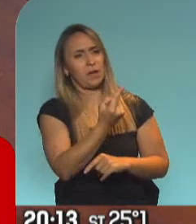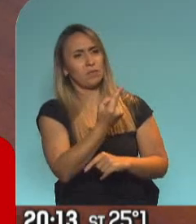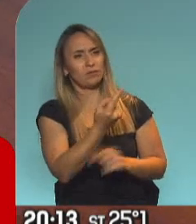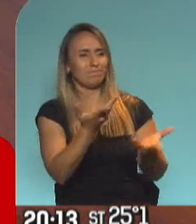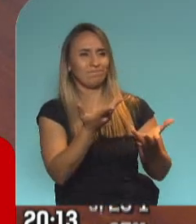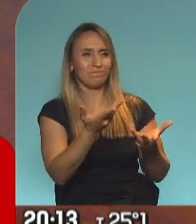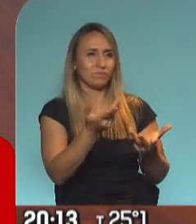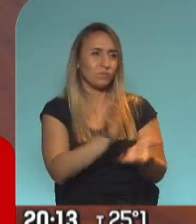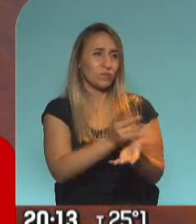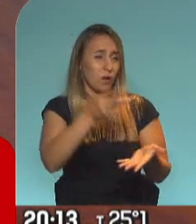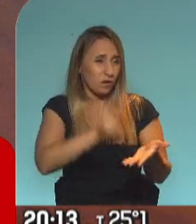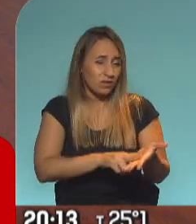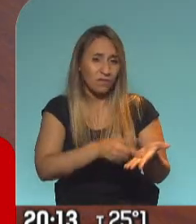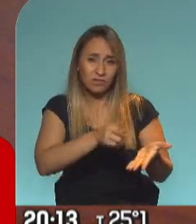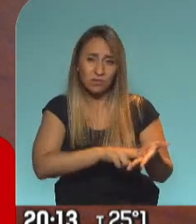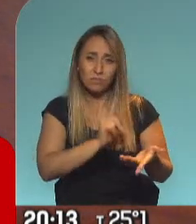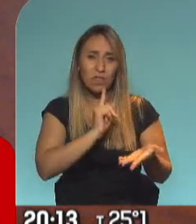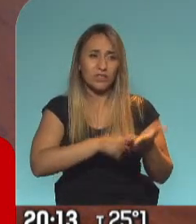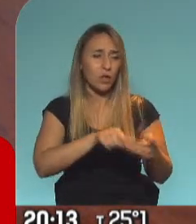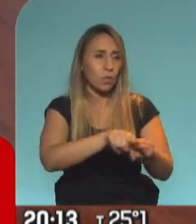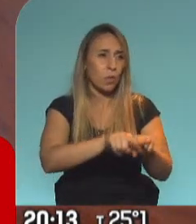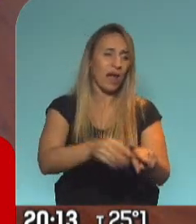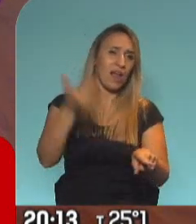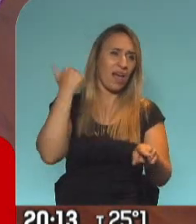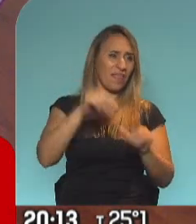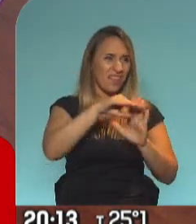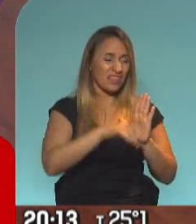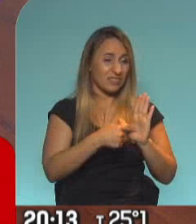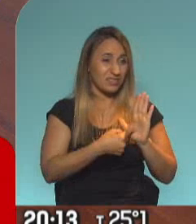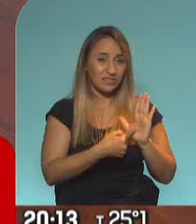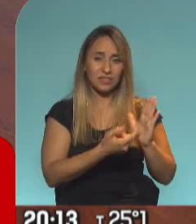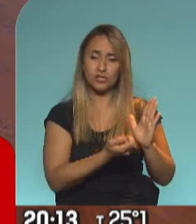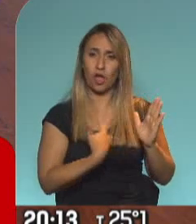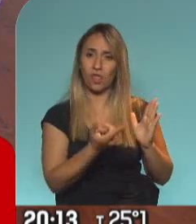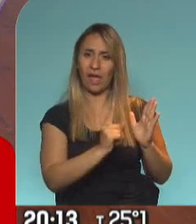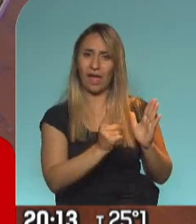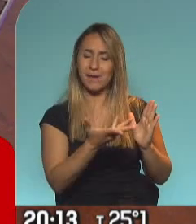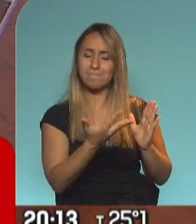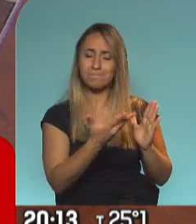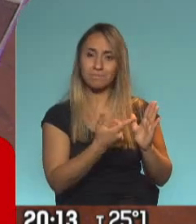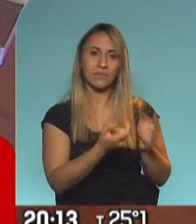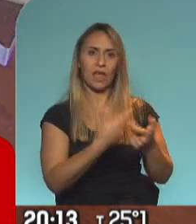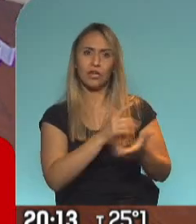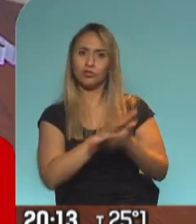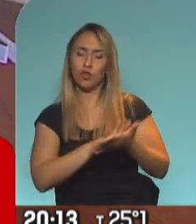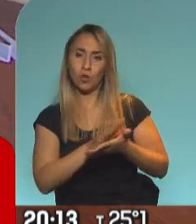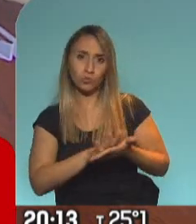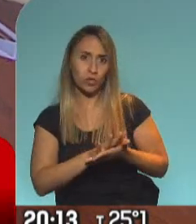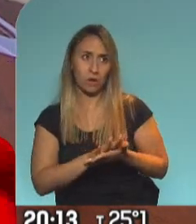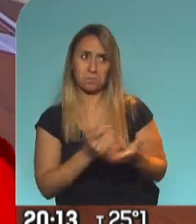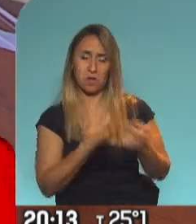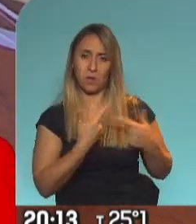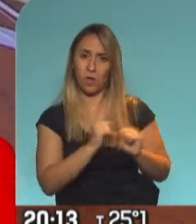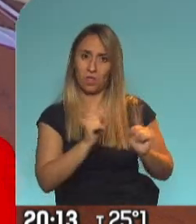son repetidas del pasado y que no brindan la respuesta y solucionan los problemas